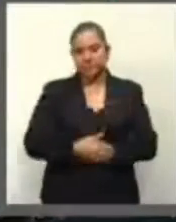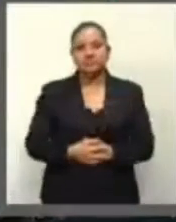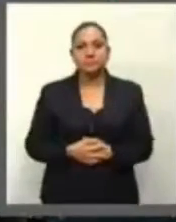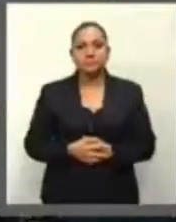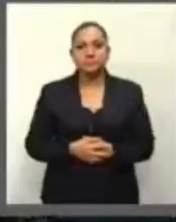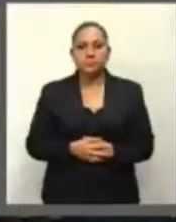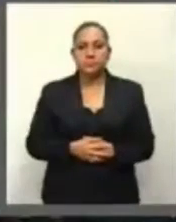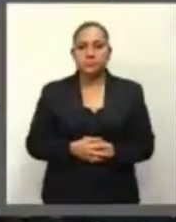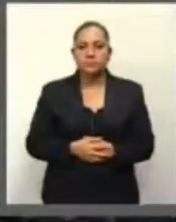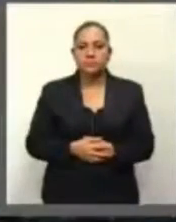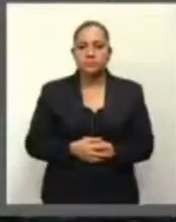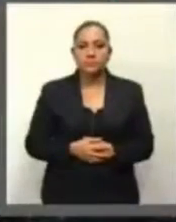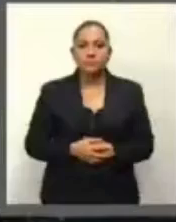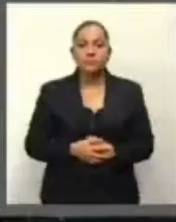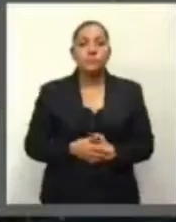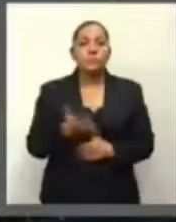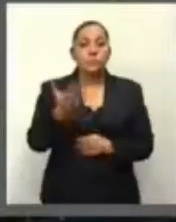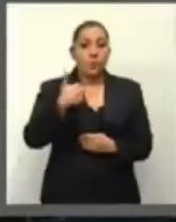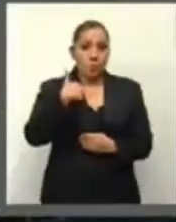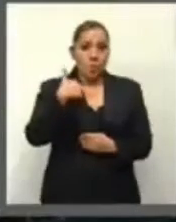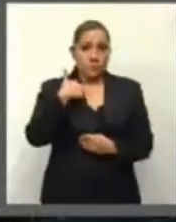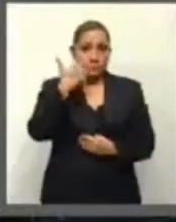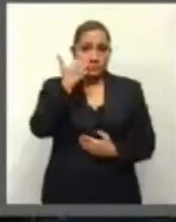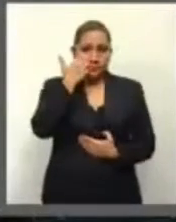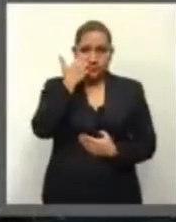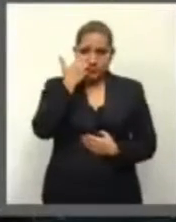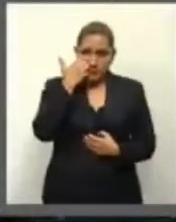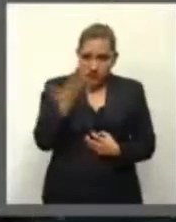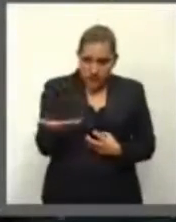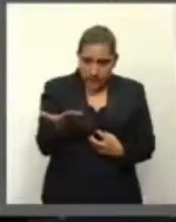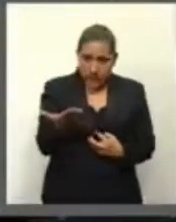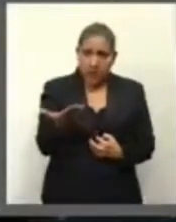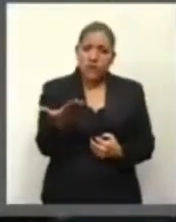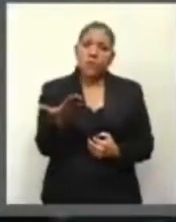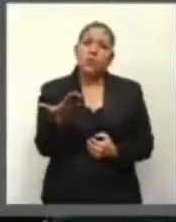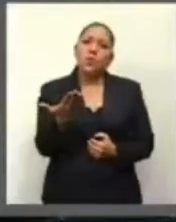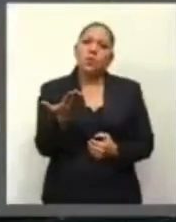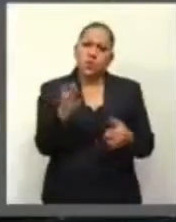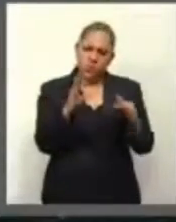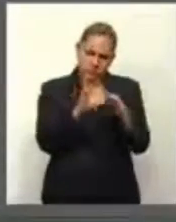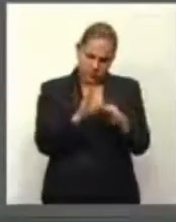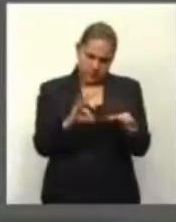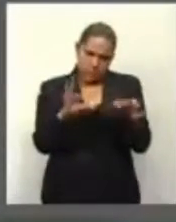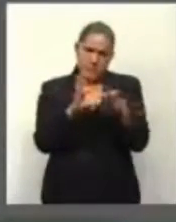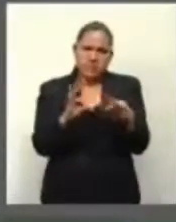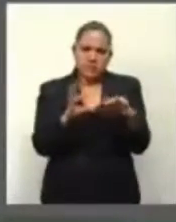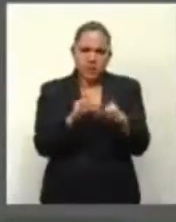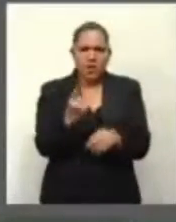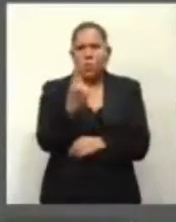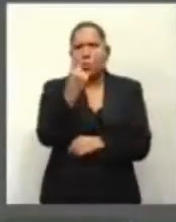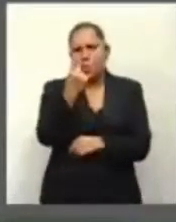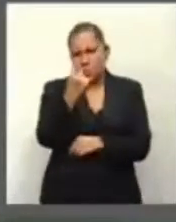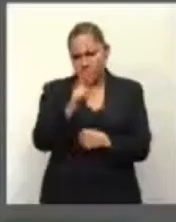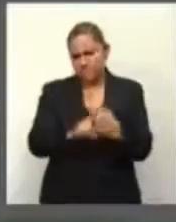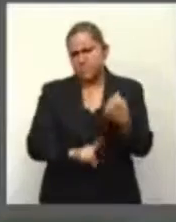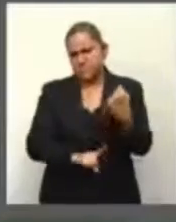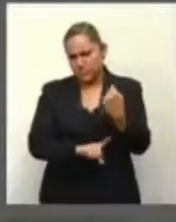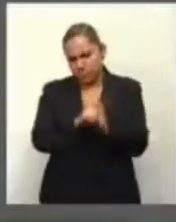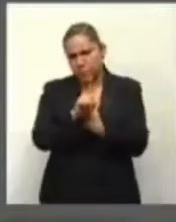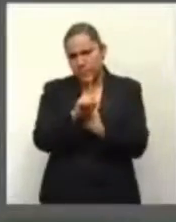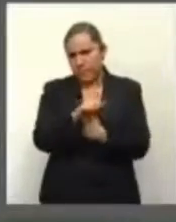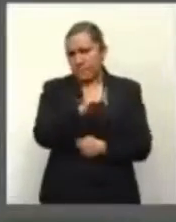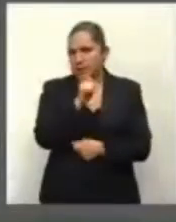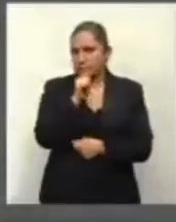Sí, yo quiero solamente comentar un problema que no se ha